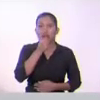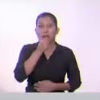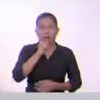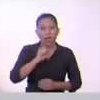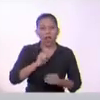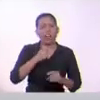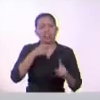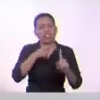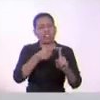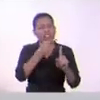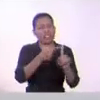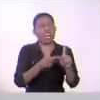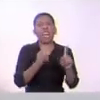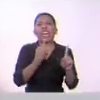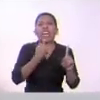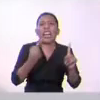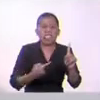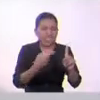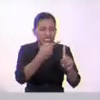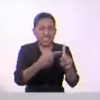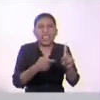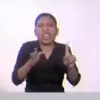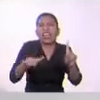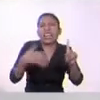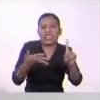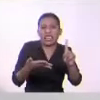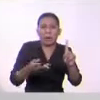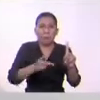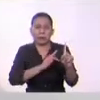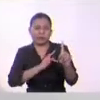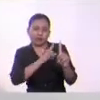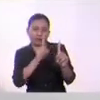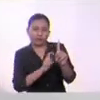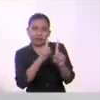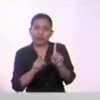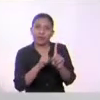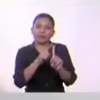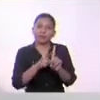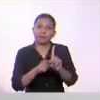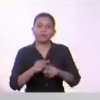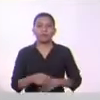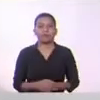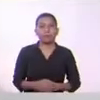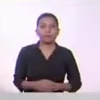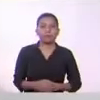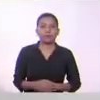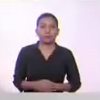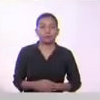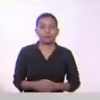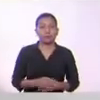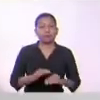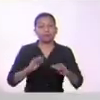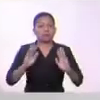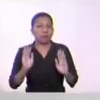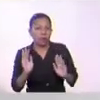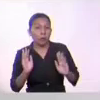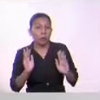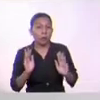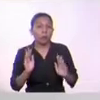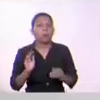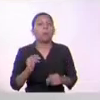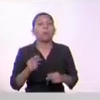una idea de la persona a quien se entrevista. La entrevista, de acuerdo al canal, puede ser